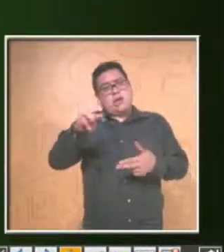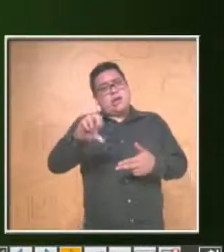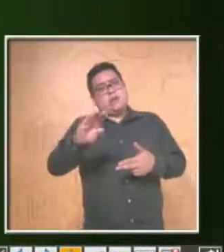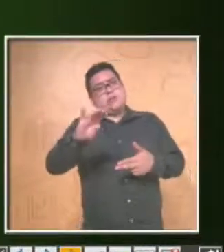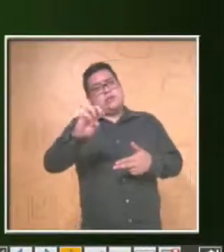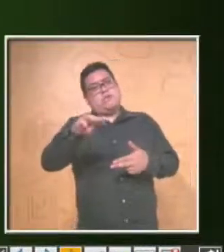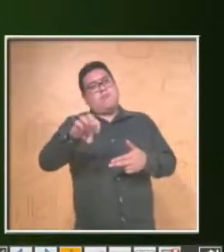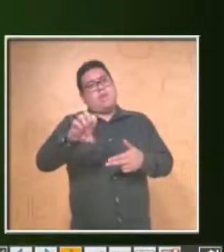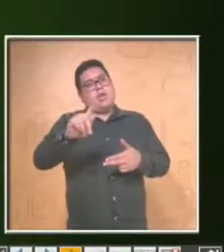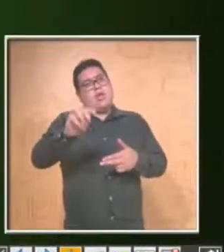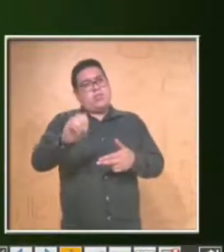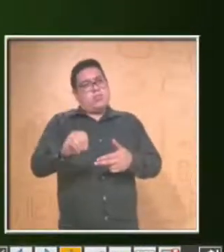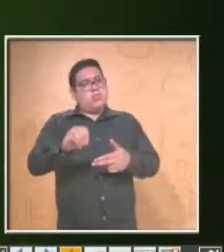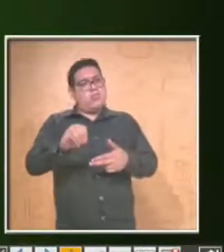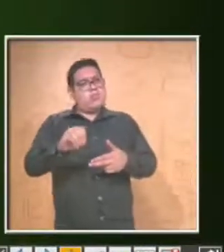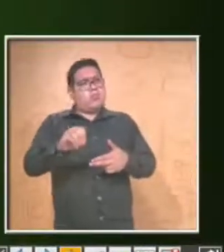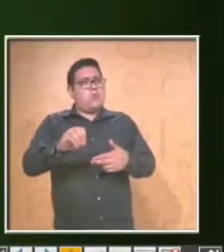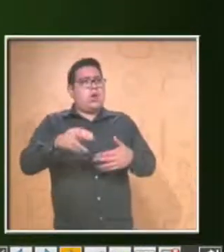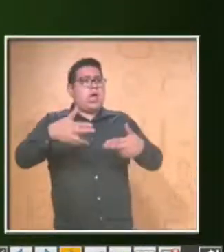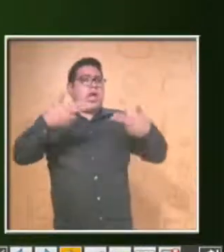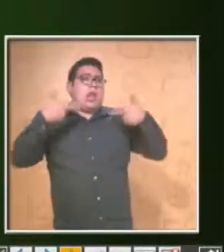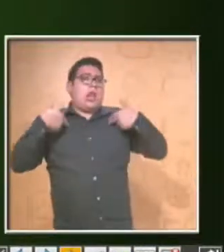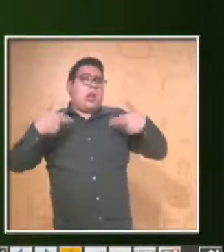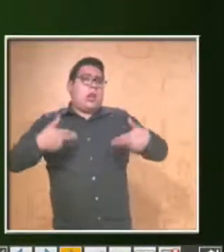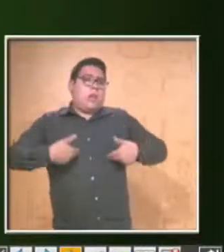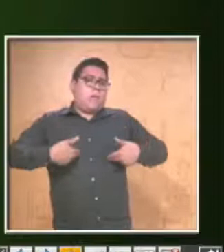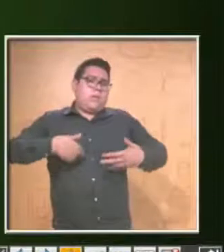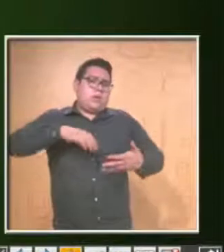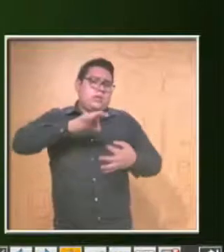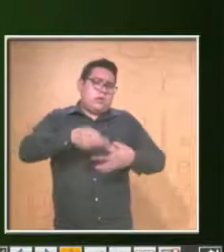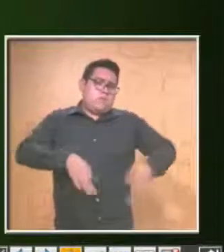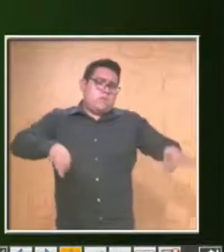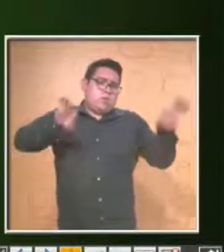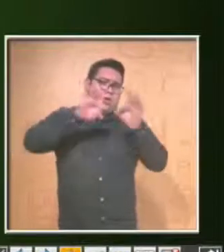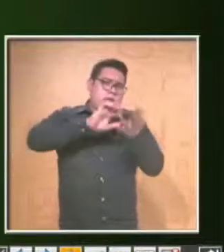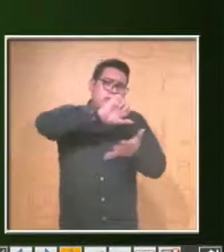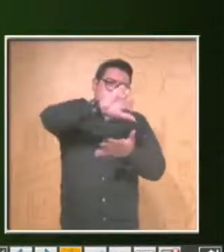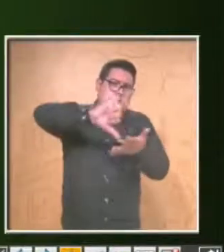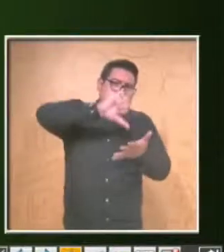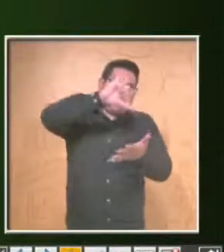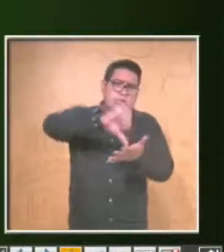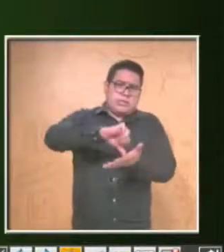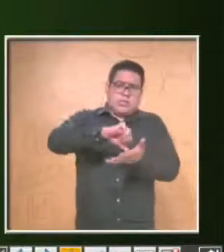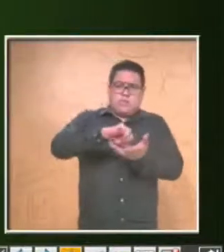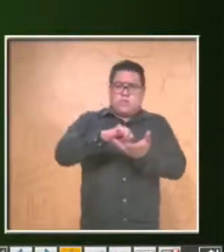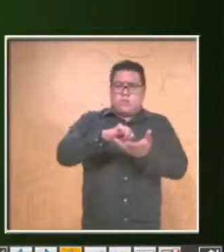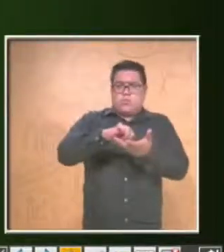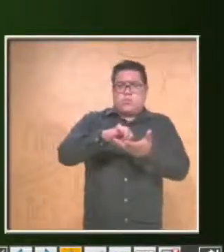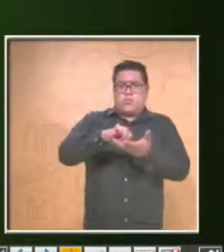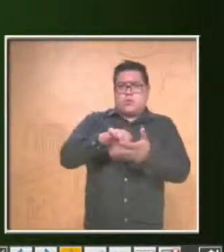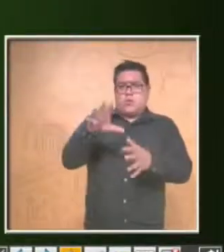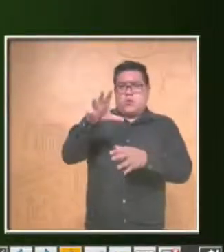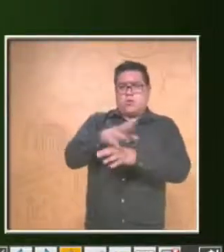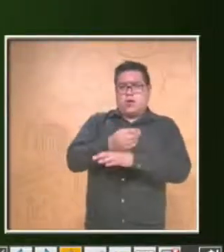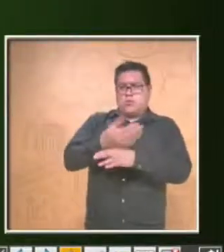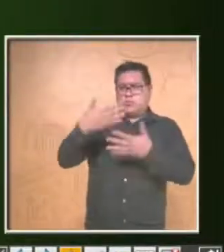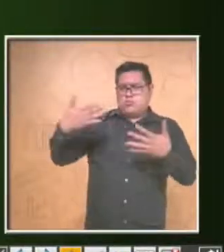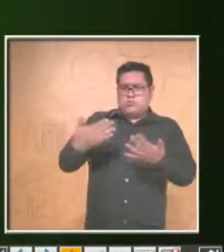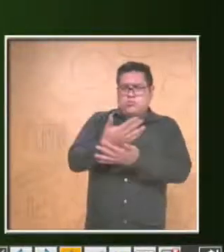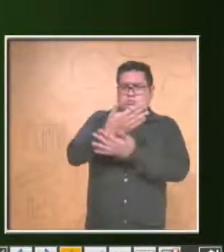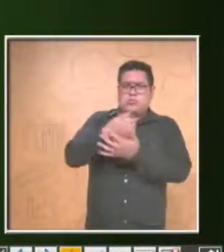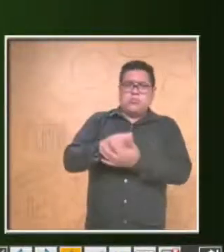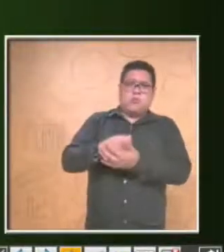que pone al hombre como centro y al conocimiento, se viene a adornar con el Renacimiento